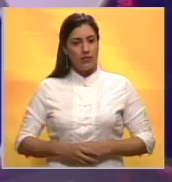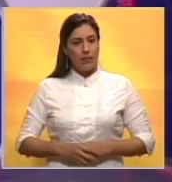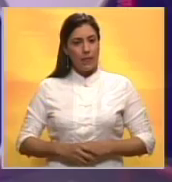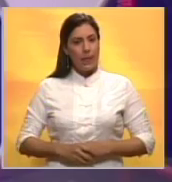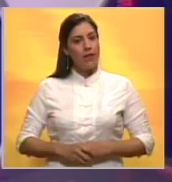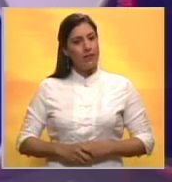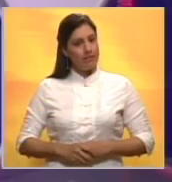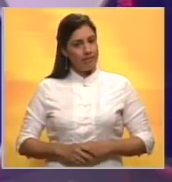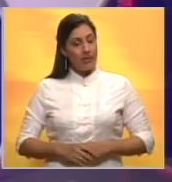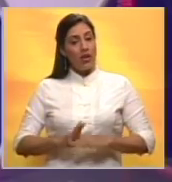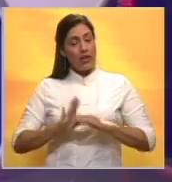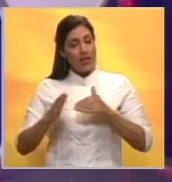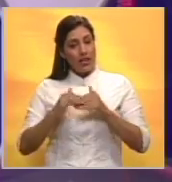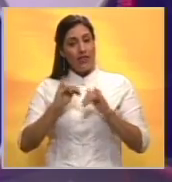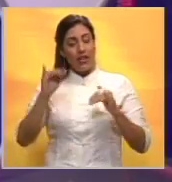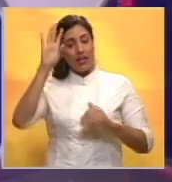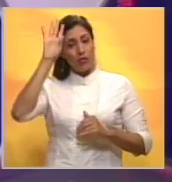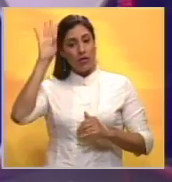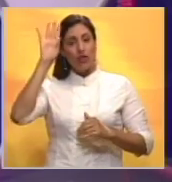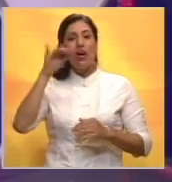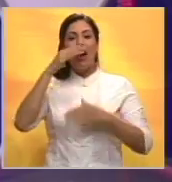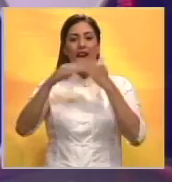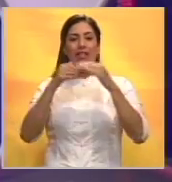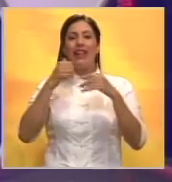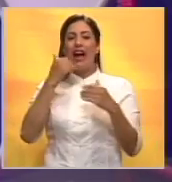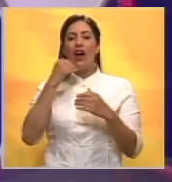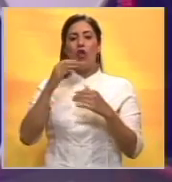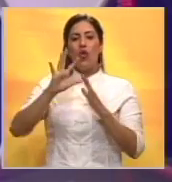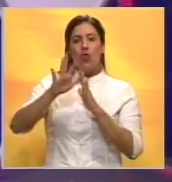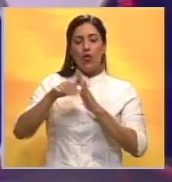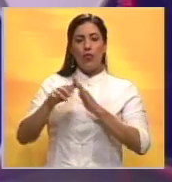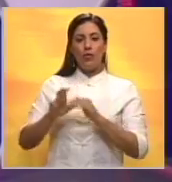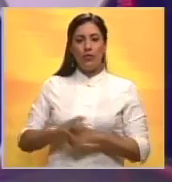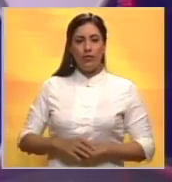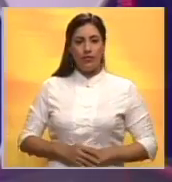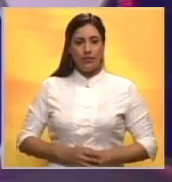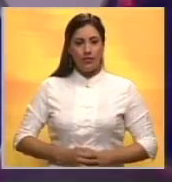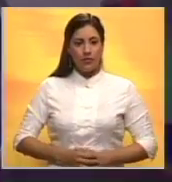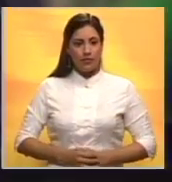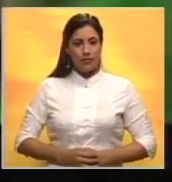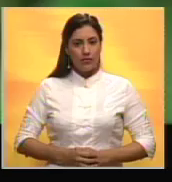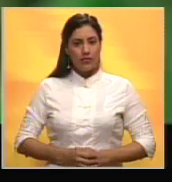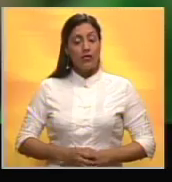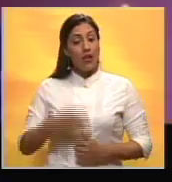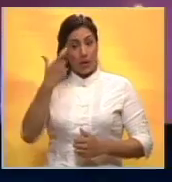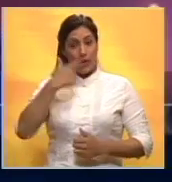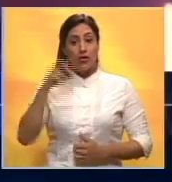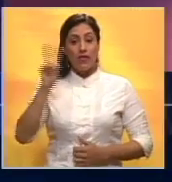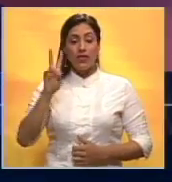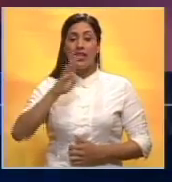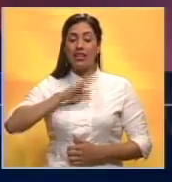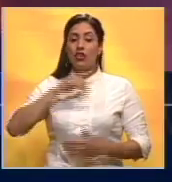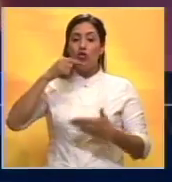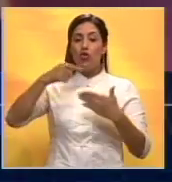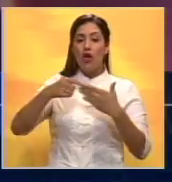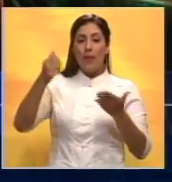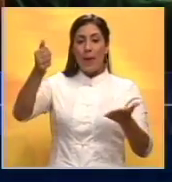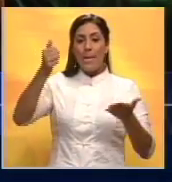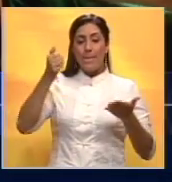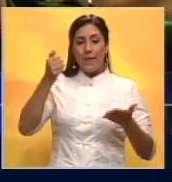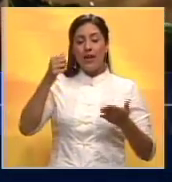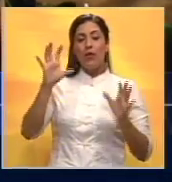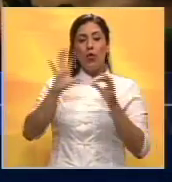musulmana cerramos con Nacho y El adelanto de alguien robó el venezolano quien está nominado a los premios